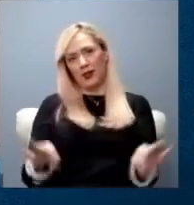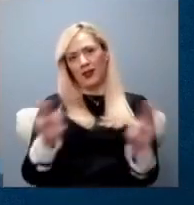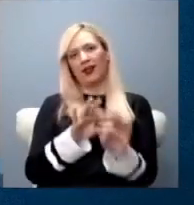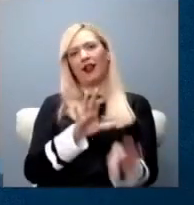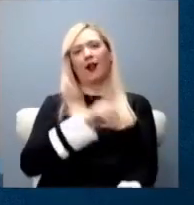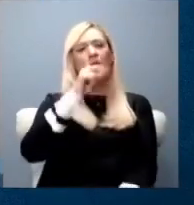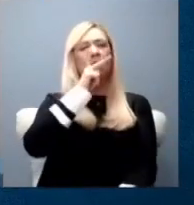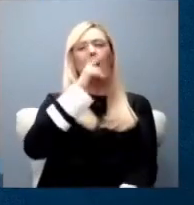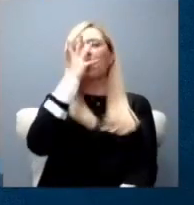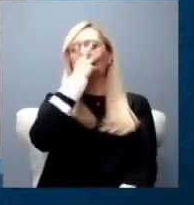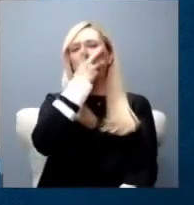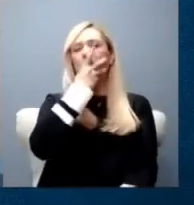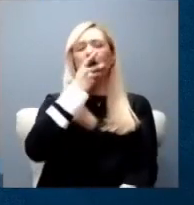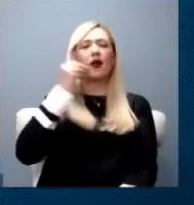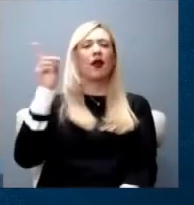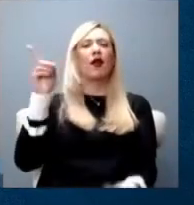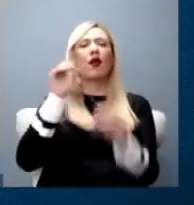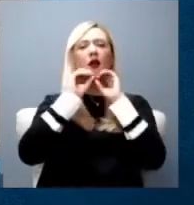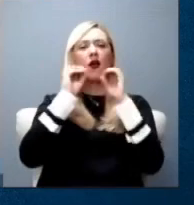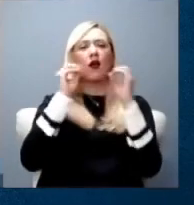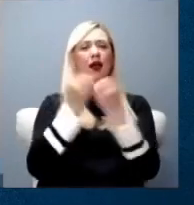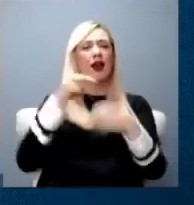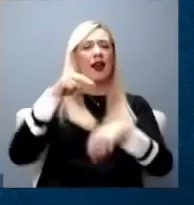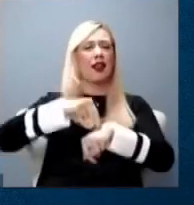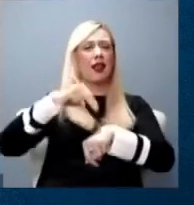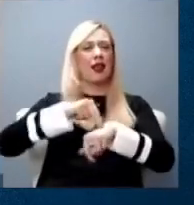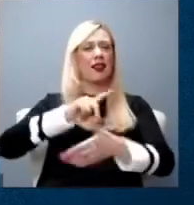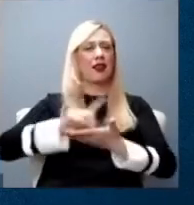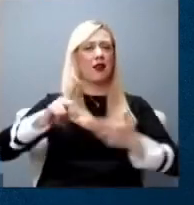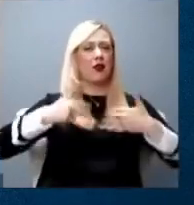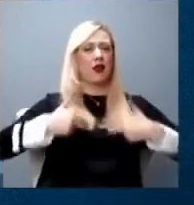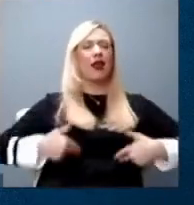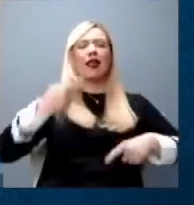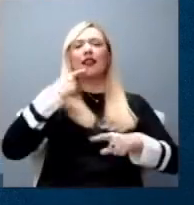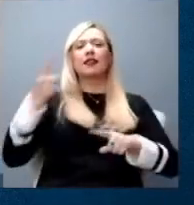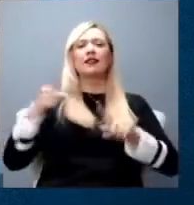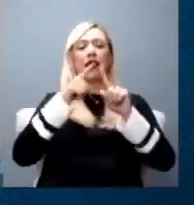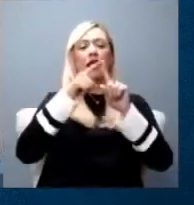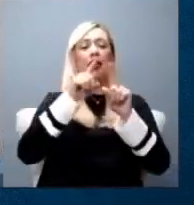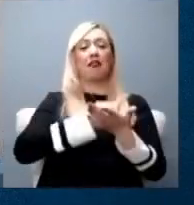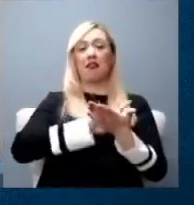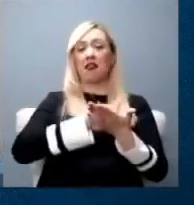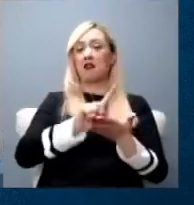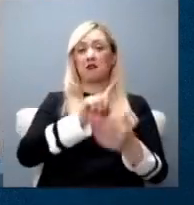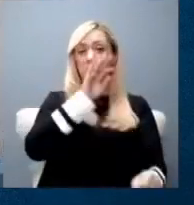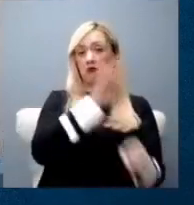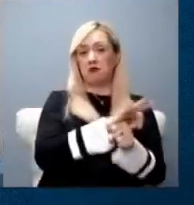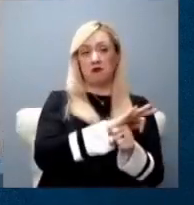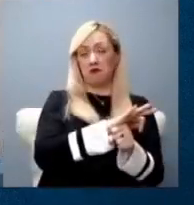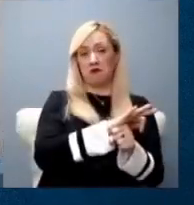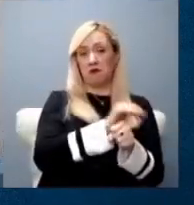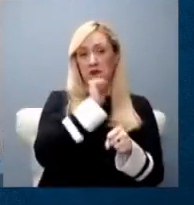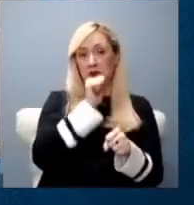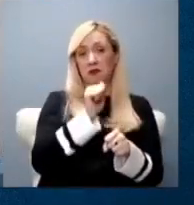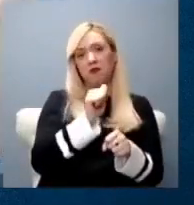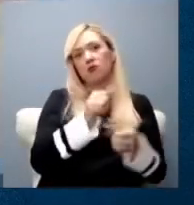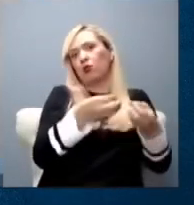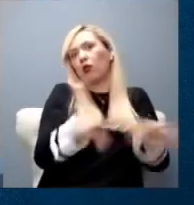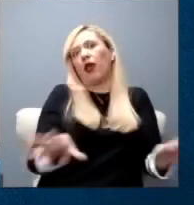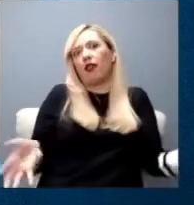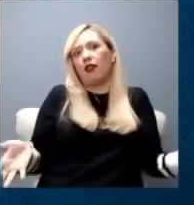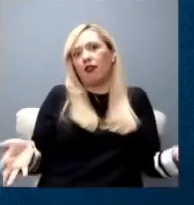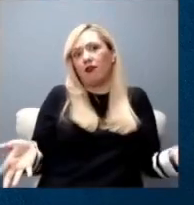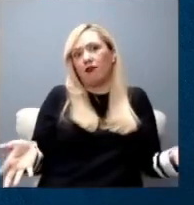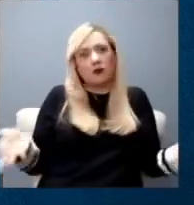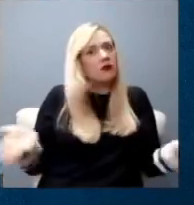de una organización nicaragüense, el CENI, el Centro Nicaragüense de Derechos Humanos, que dice, derecho que no se defiende es derecho que se pierde. Y a mí me parece que es tal